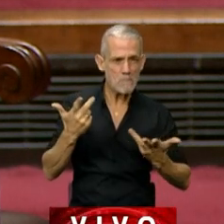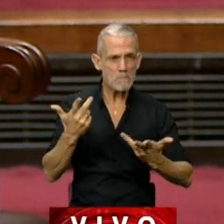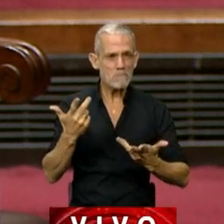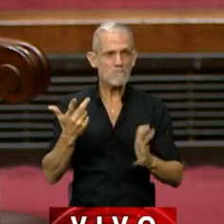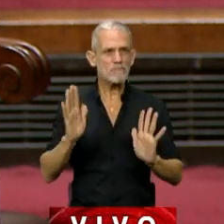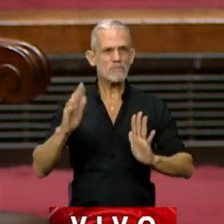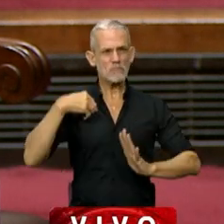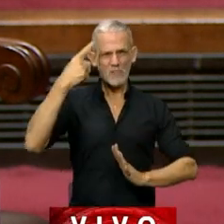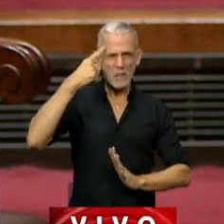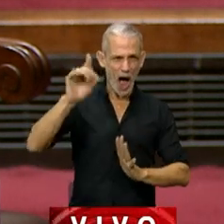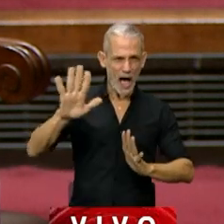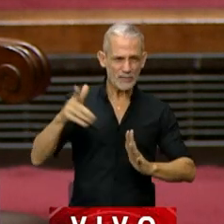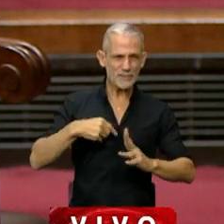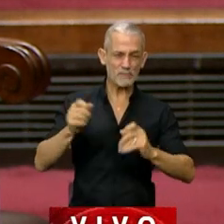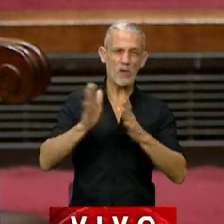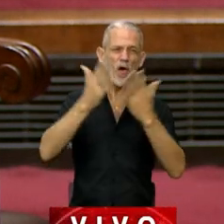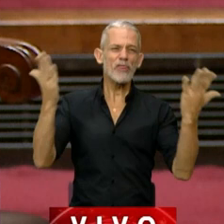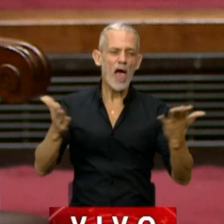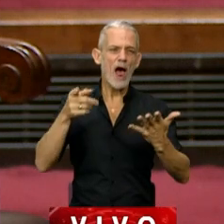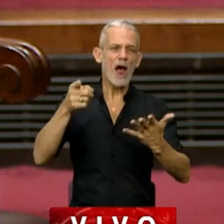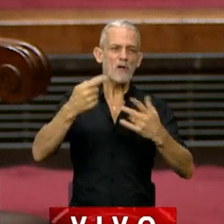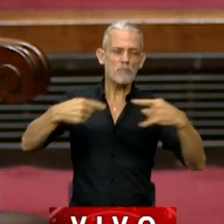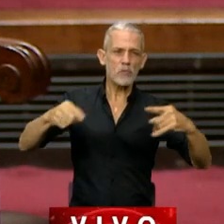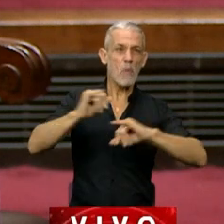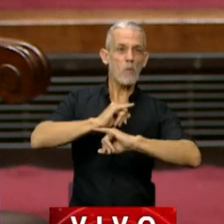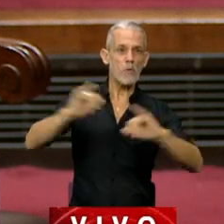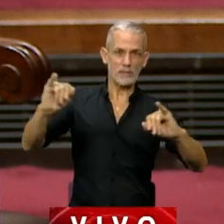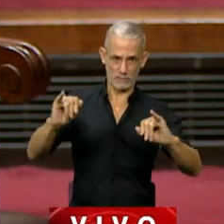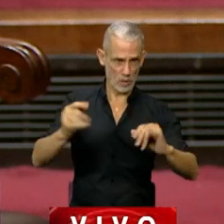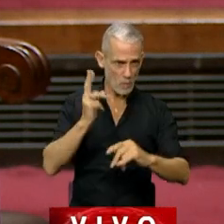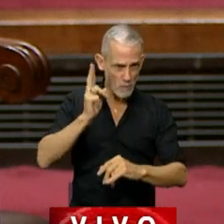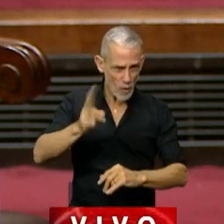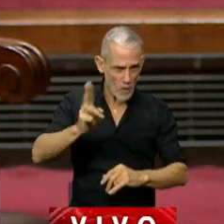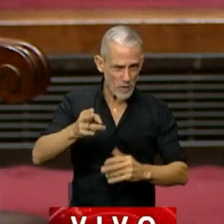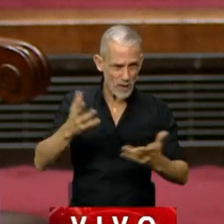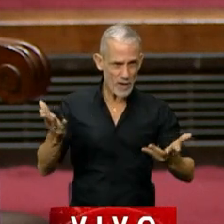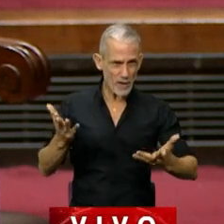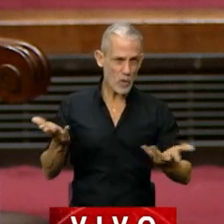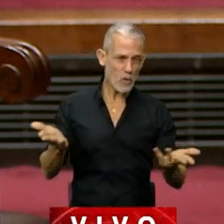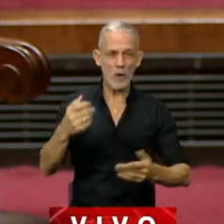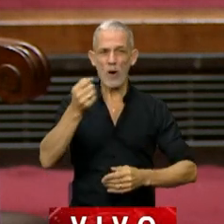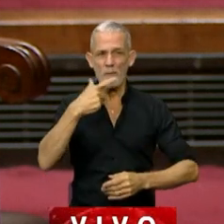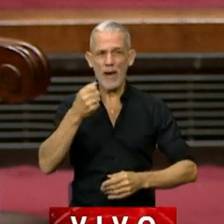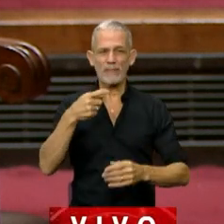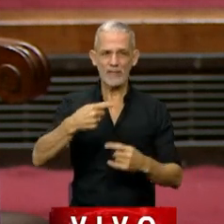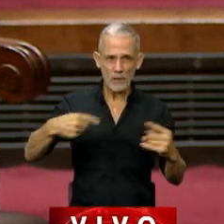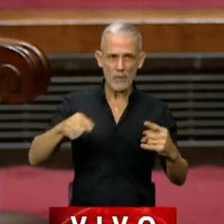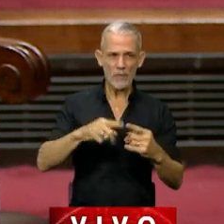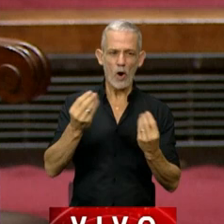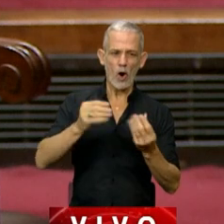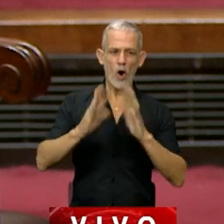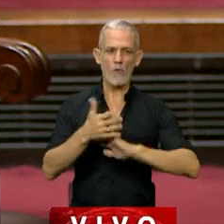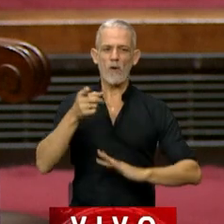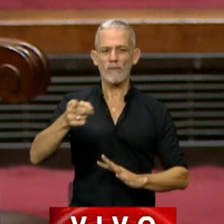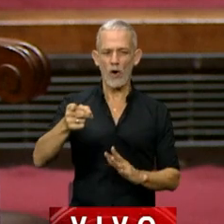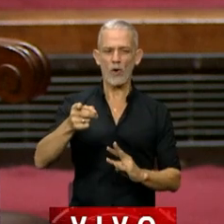particularmente de estos artículos no se puede hacer una publicidad, la banalización continua que tenemos sobre el tema de cómo se